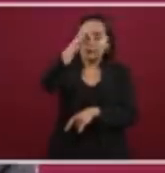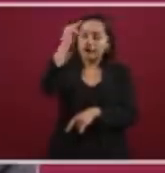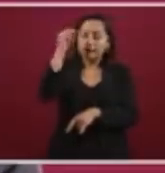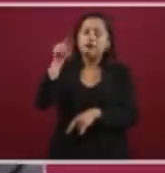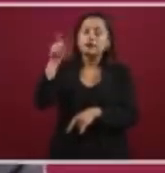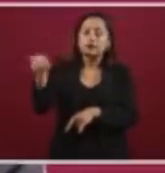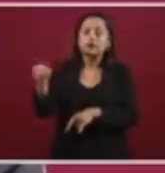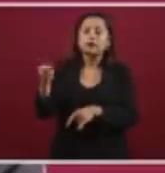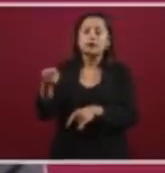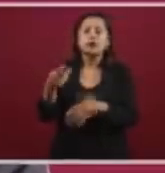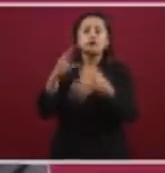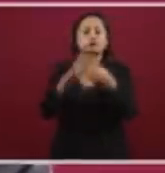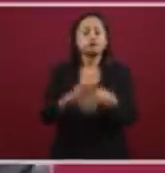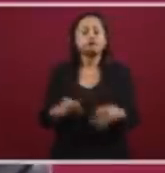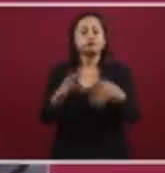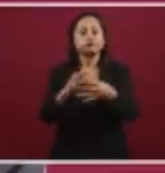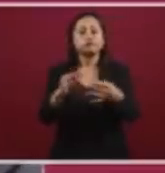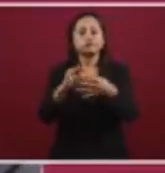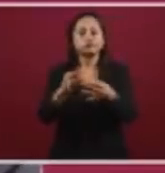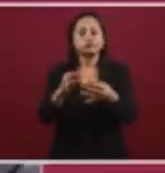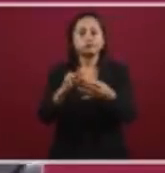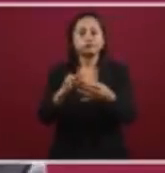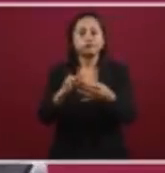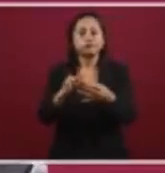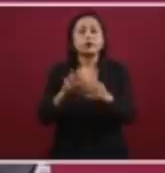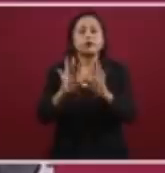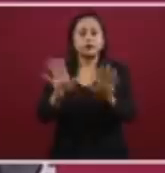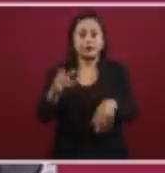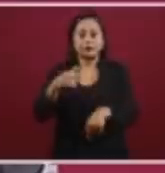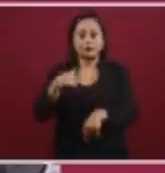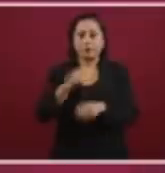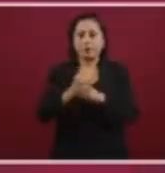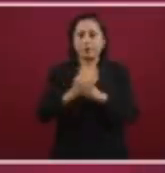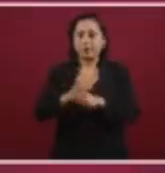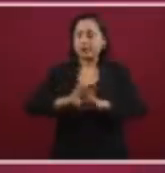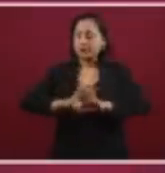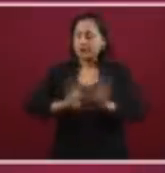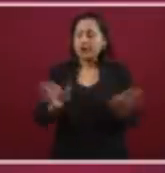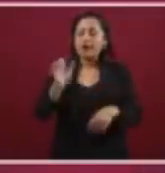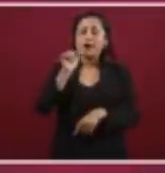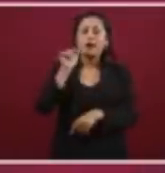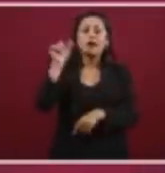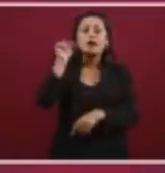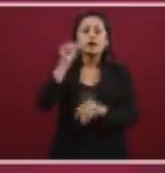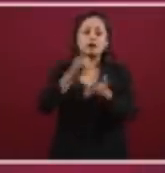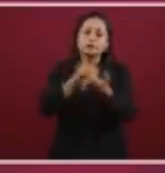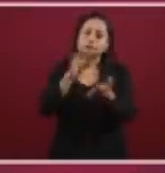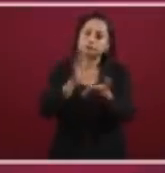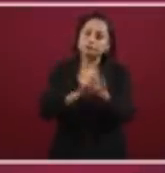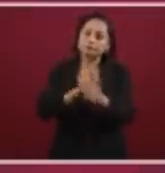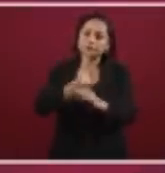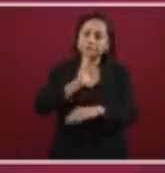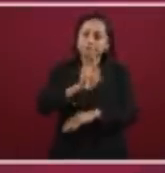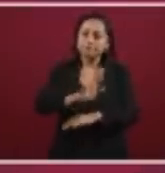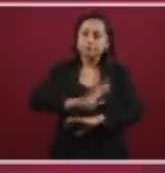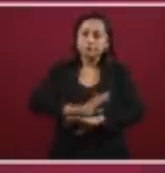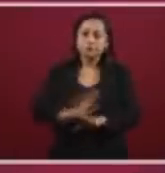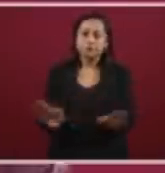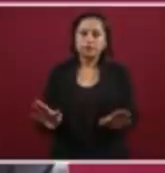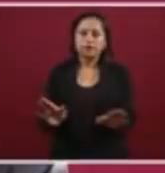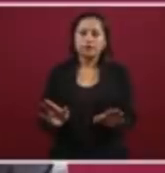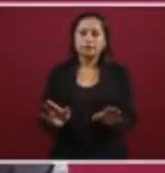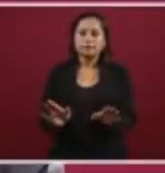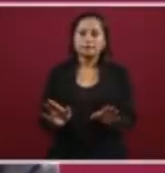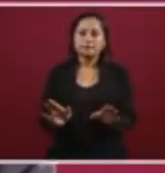informar que ayer quedó resuelto lo de las tarifas de energía eléctrica